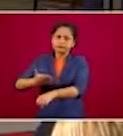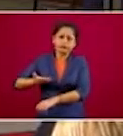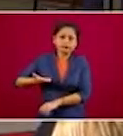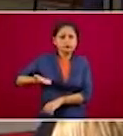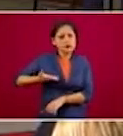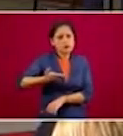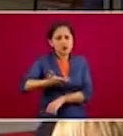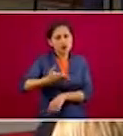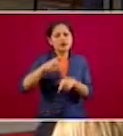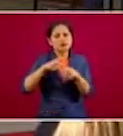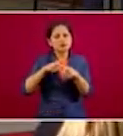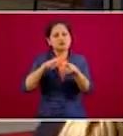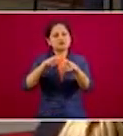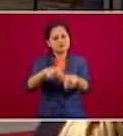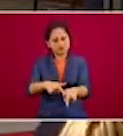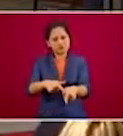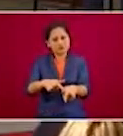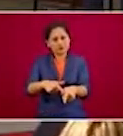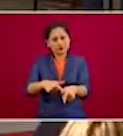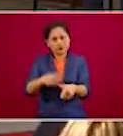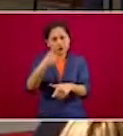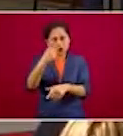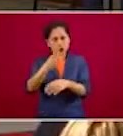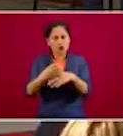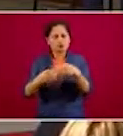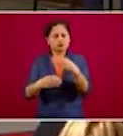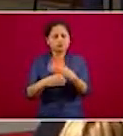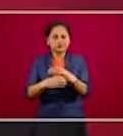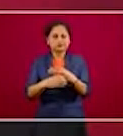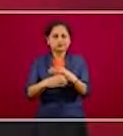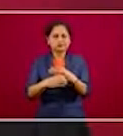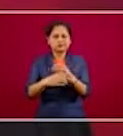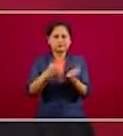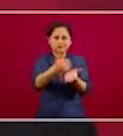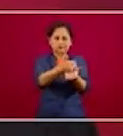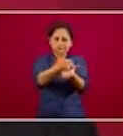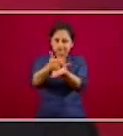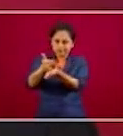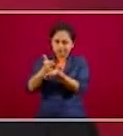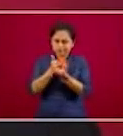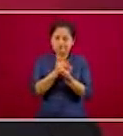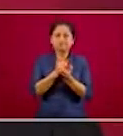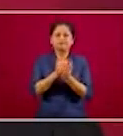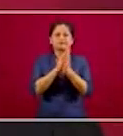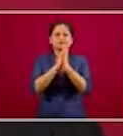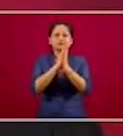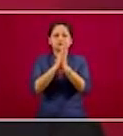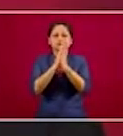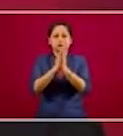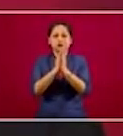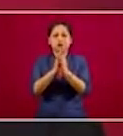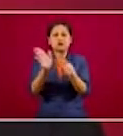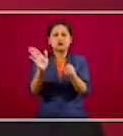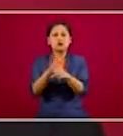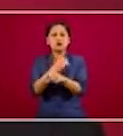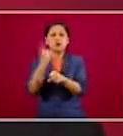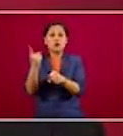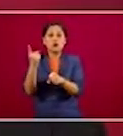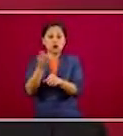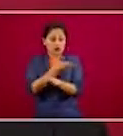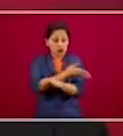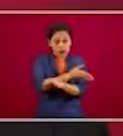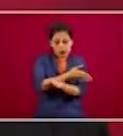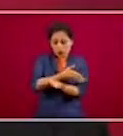cuando la población siga cooperando con las recomendaciones. En el caso de las escuelas, como es obvio, no hay regreso a clases